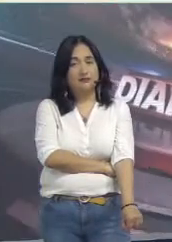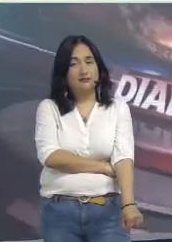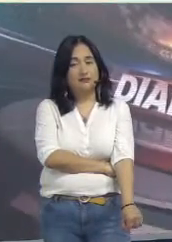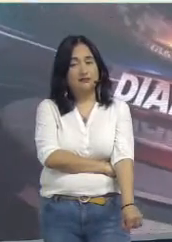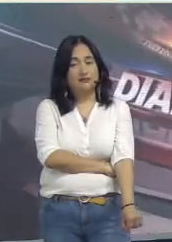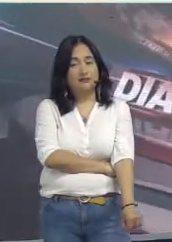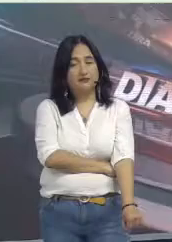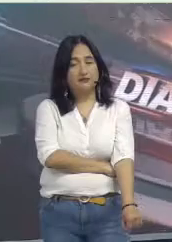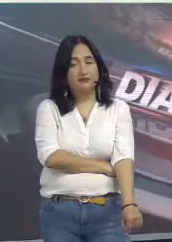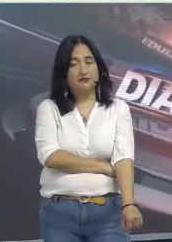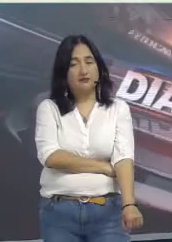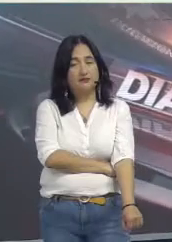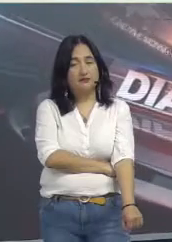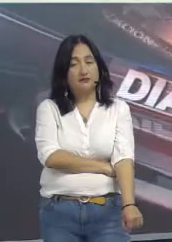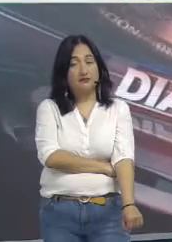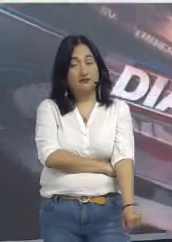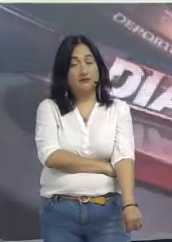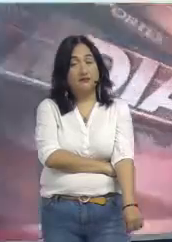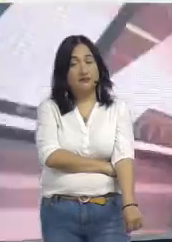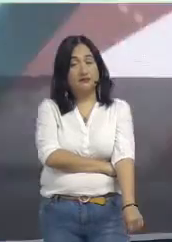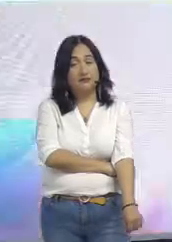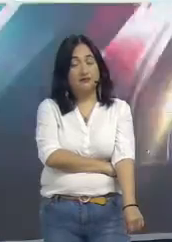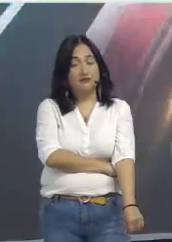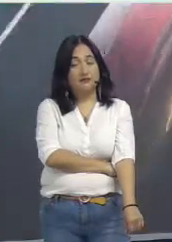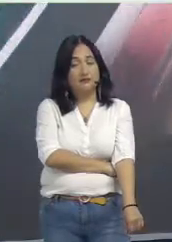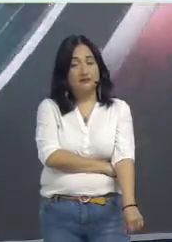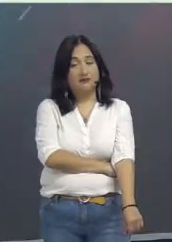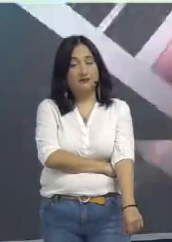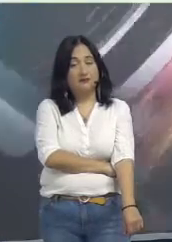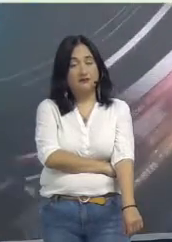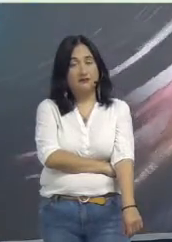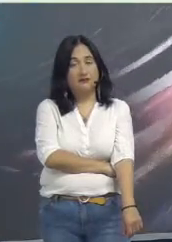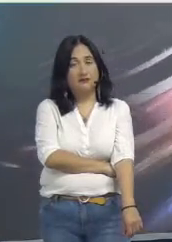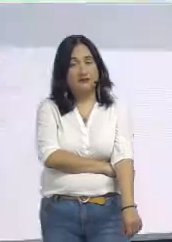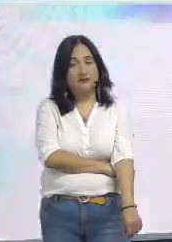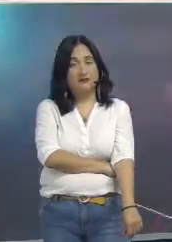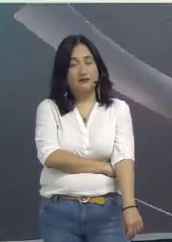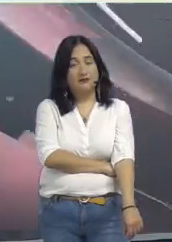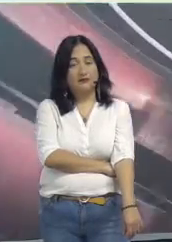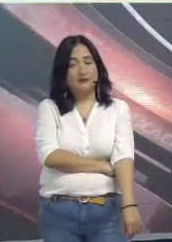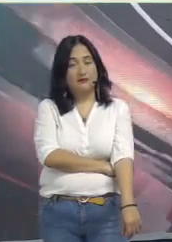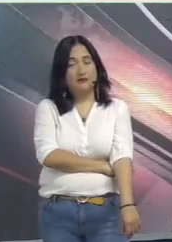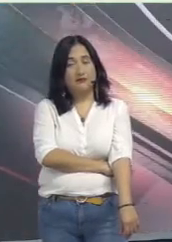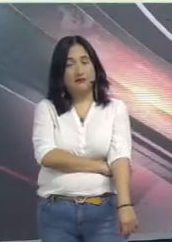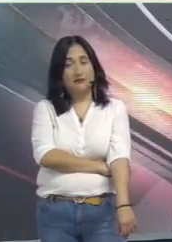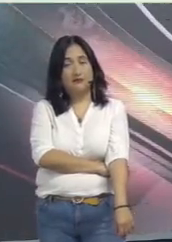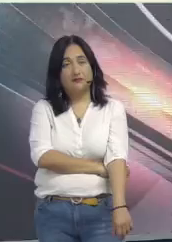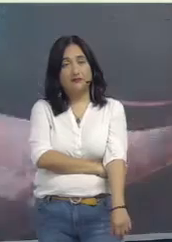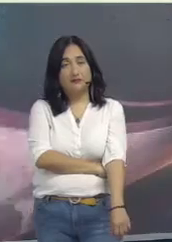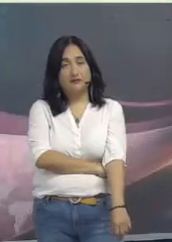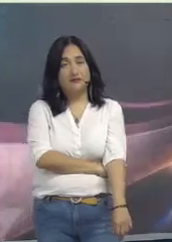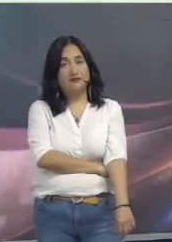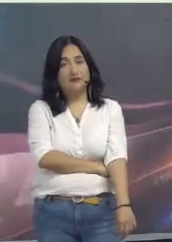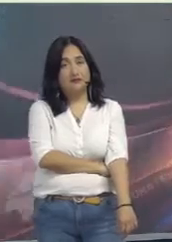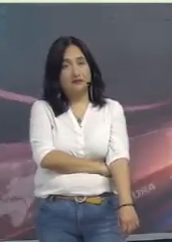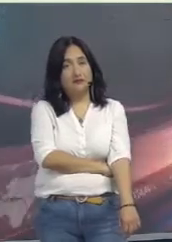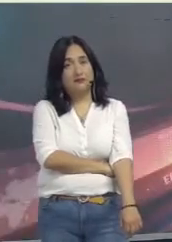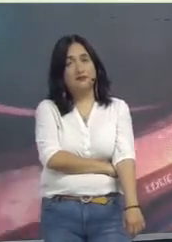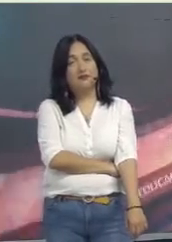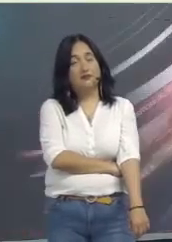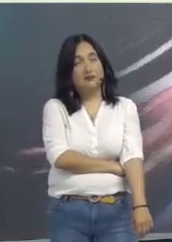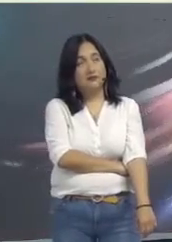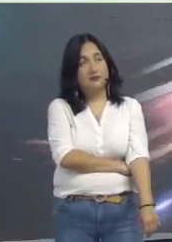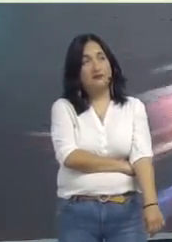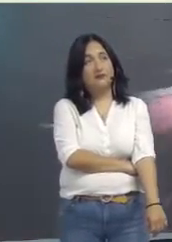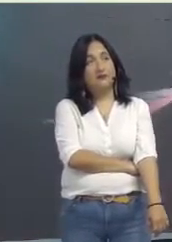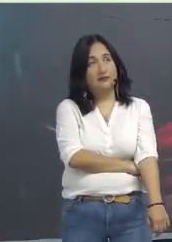que hoy están teniendo quizás es la que han tenido antes de una pandemia, que hoy la visibilizamos más por esta cantidad de